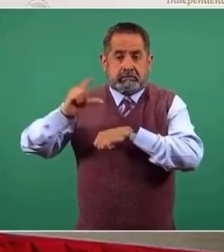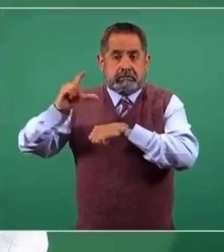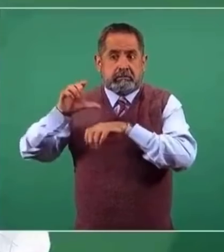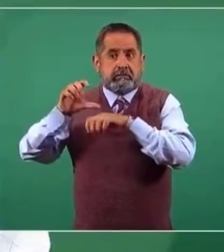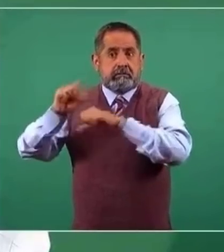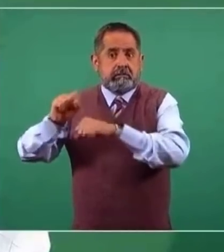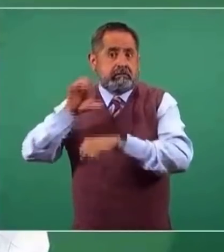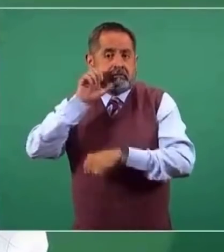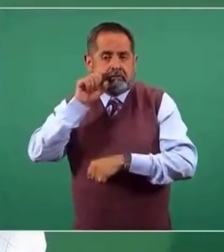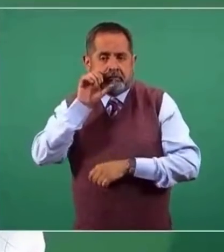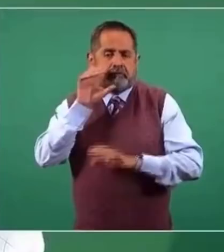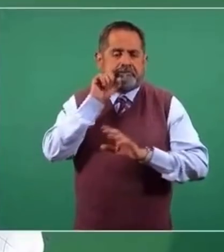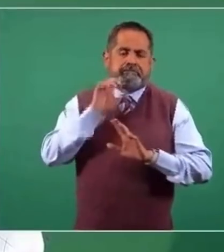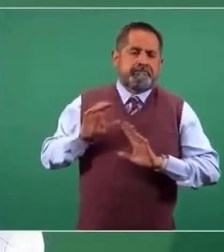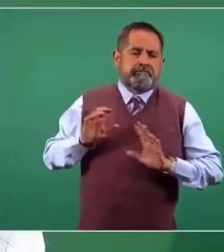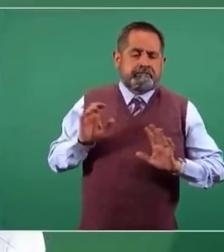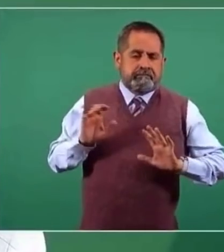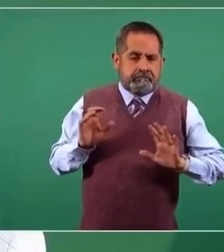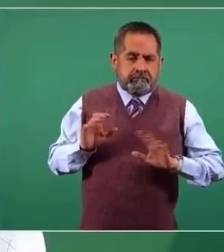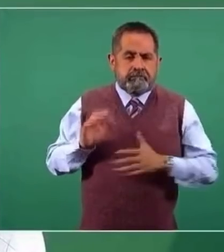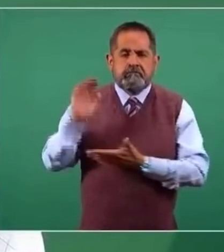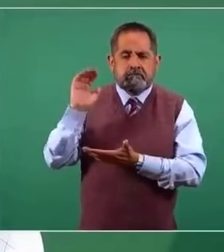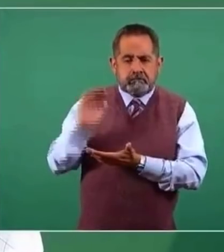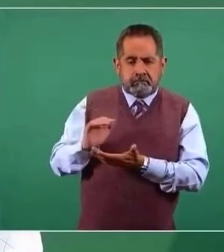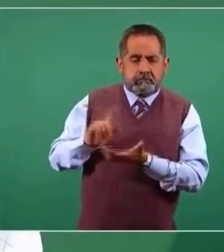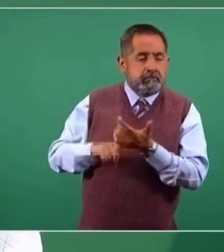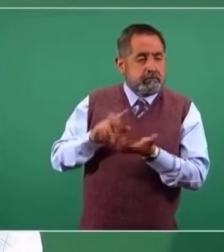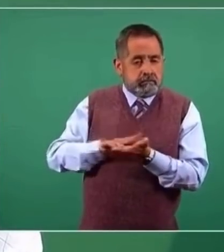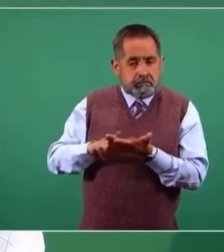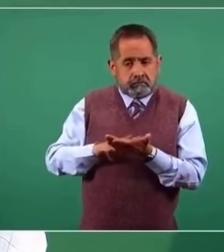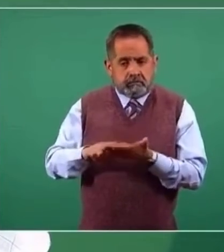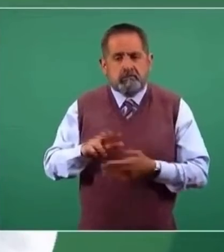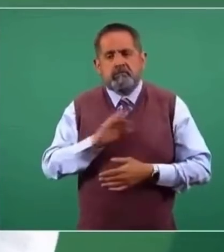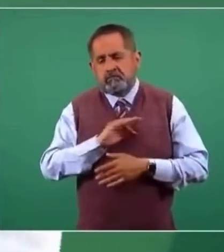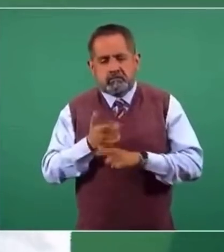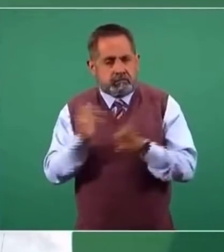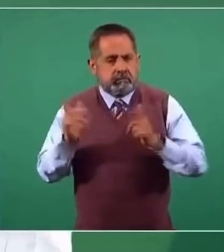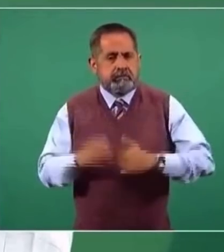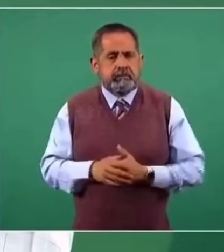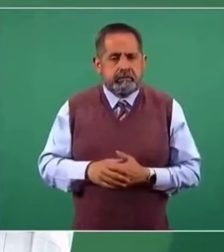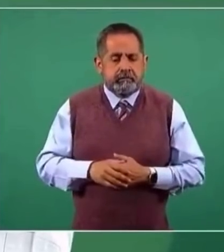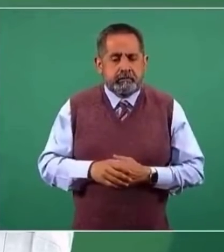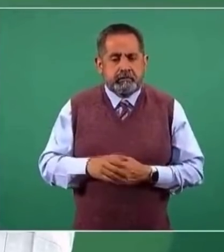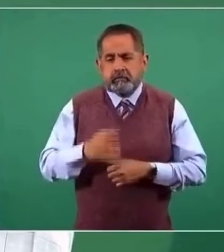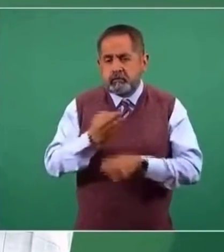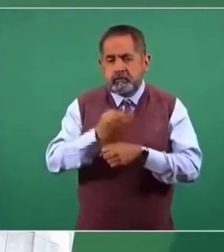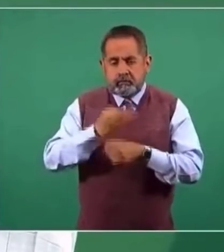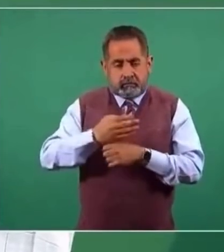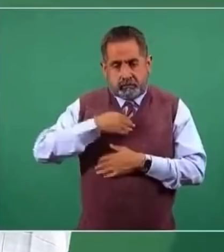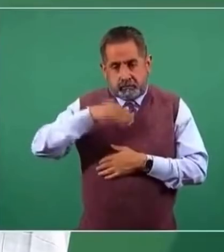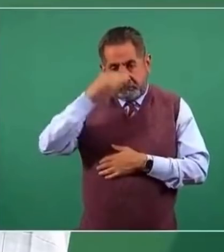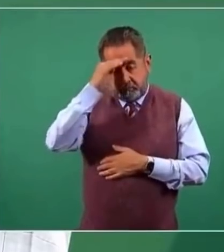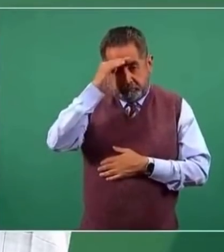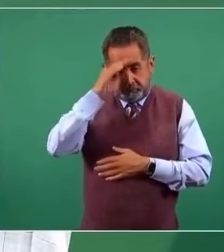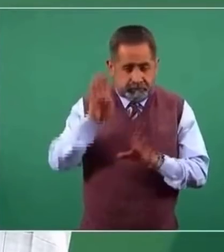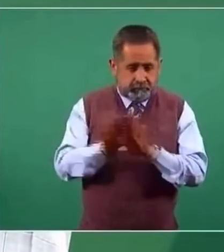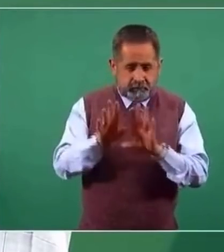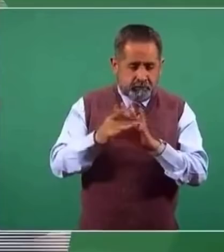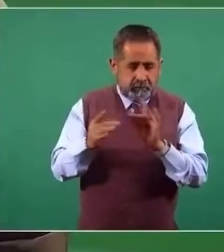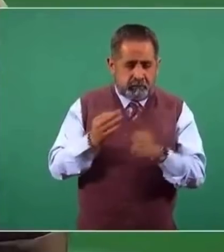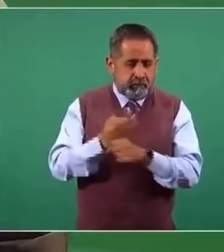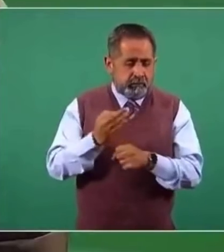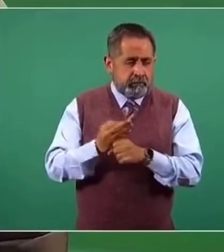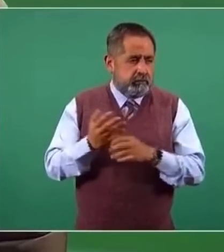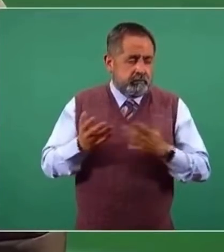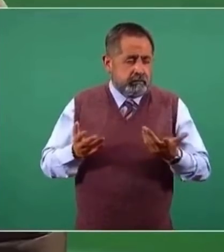pues entonces estas entidades también en un momento pudieran ser consideradas. ¿Por qué se hace en este momento o en ese momento del menor o